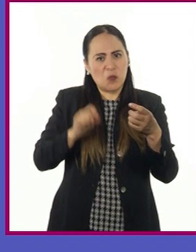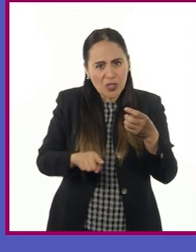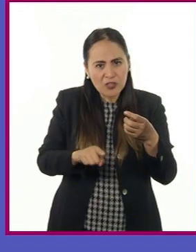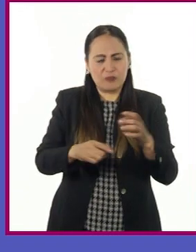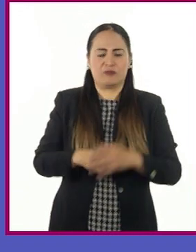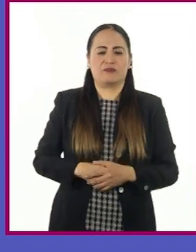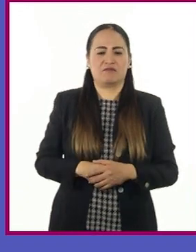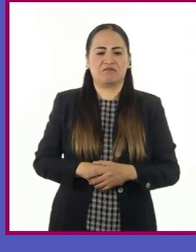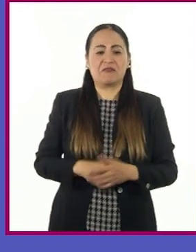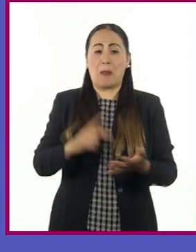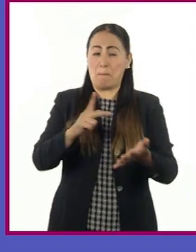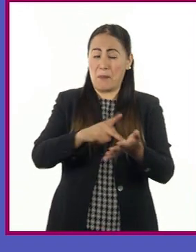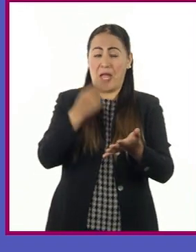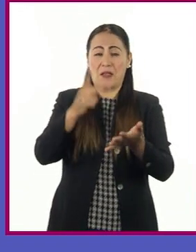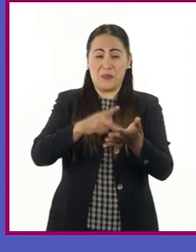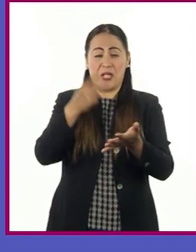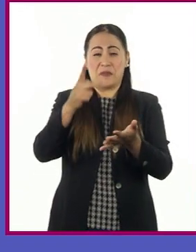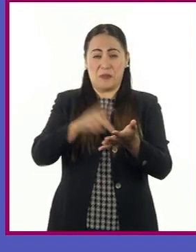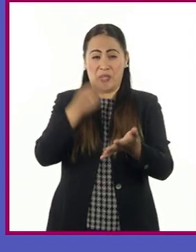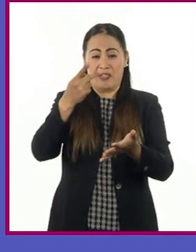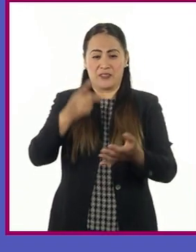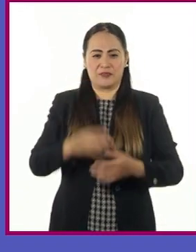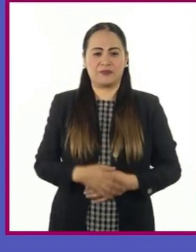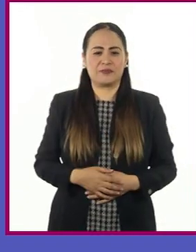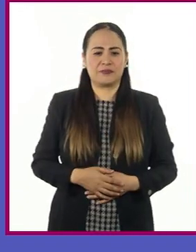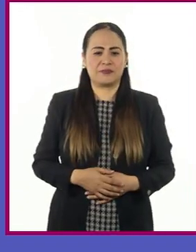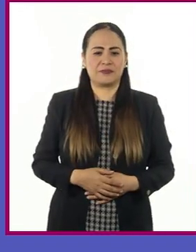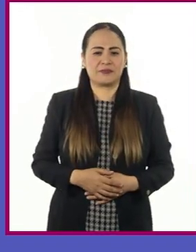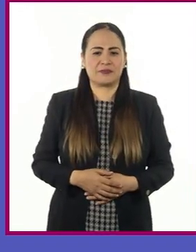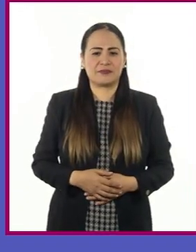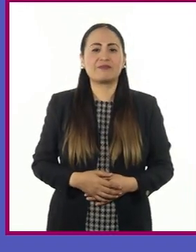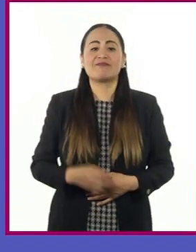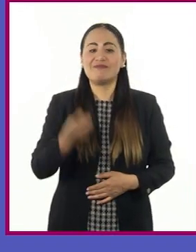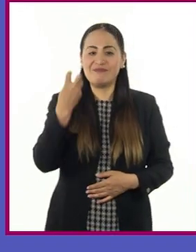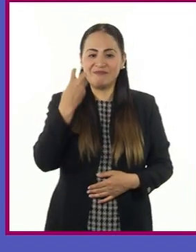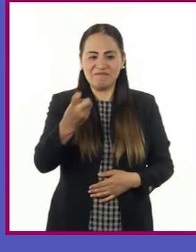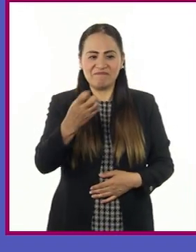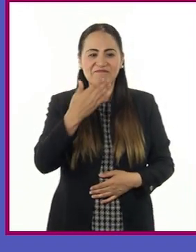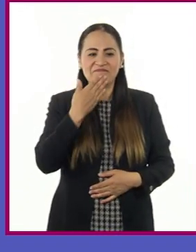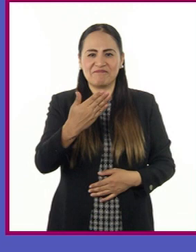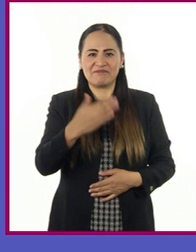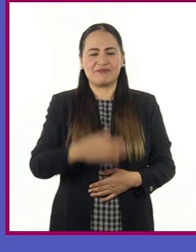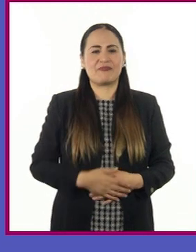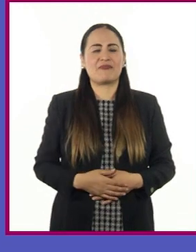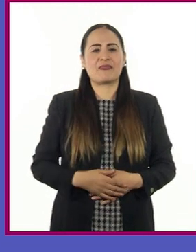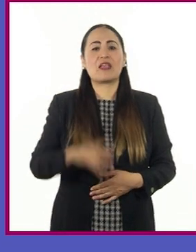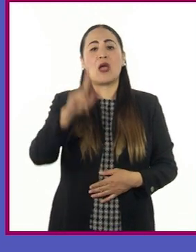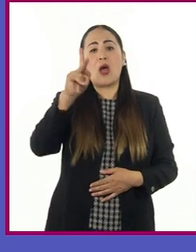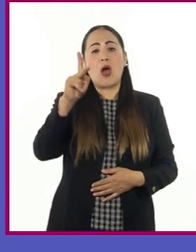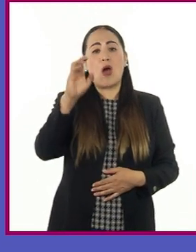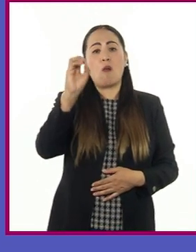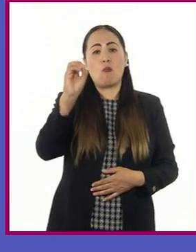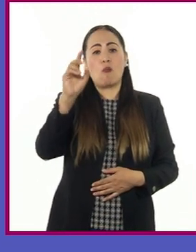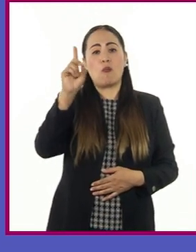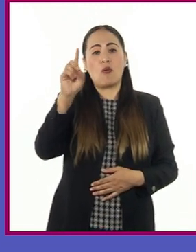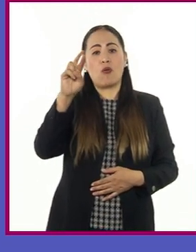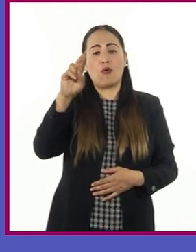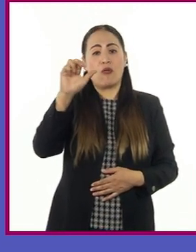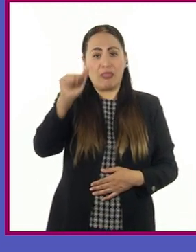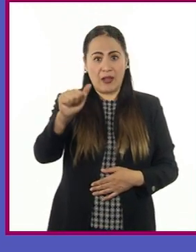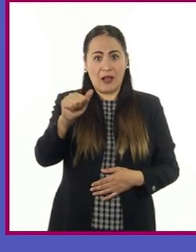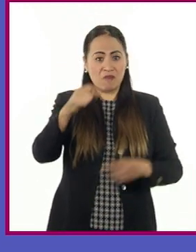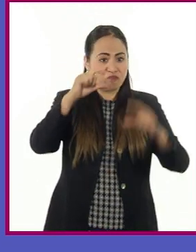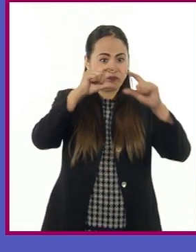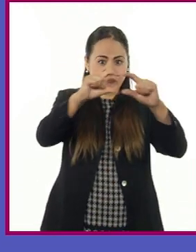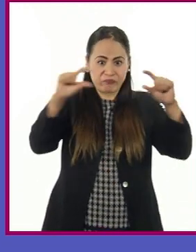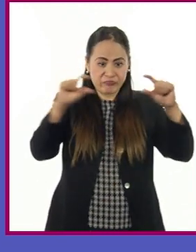la muerte, podrá apagarse. Muy bien, la palabra podrá se encuentra